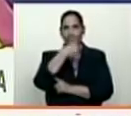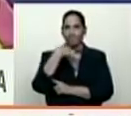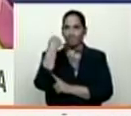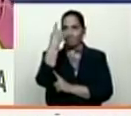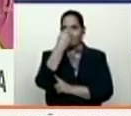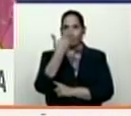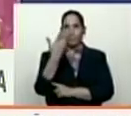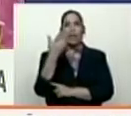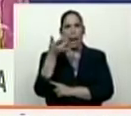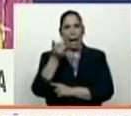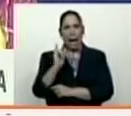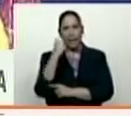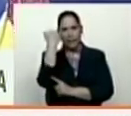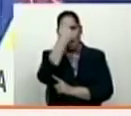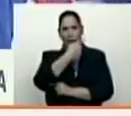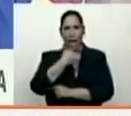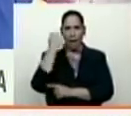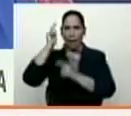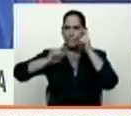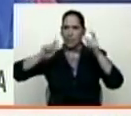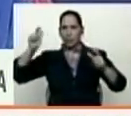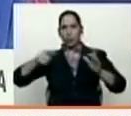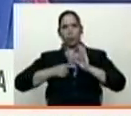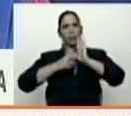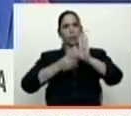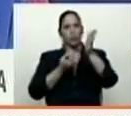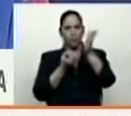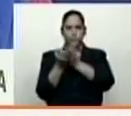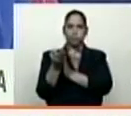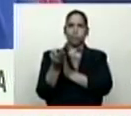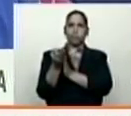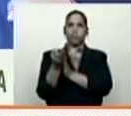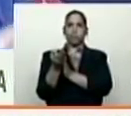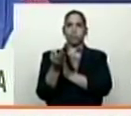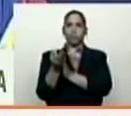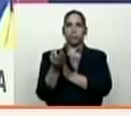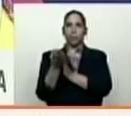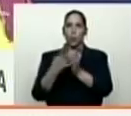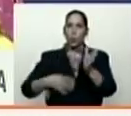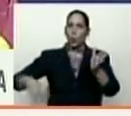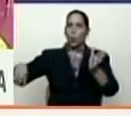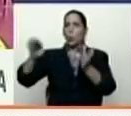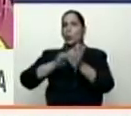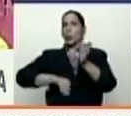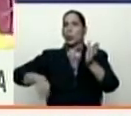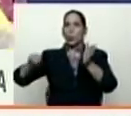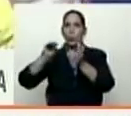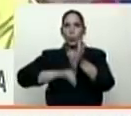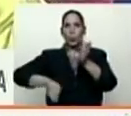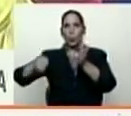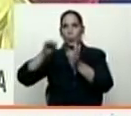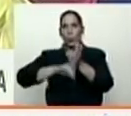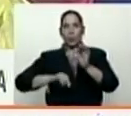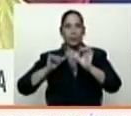Hay cara de gente que ha demostrado su lealtad una y mil veces y seguirá demostrando